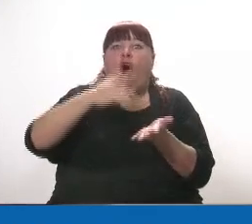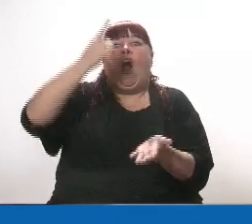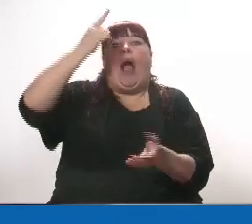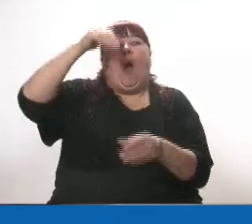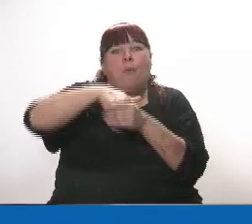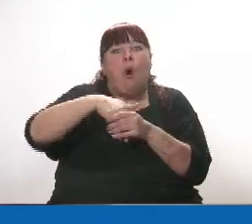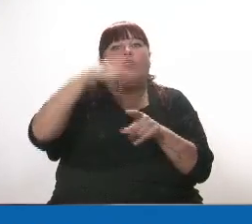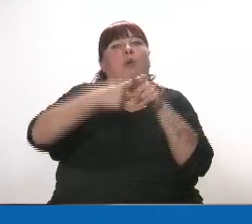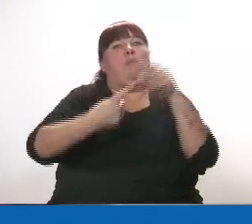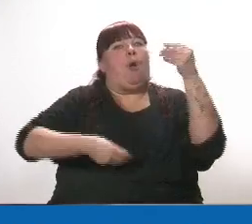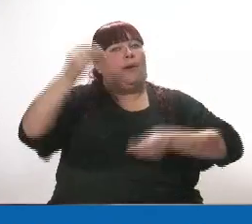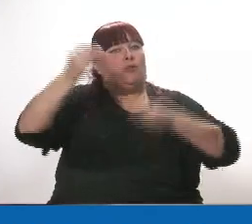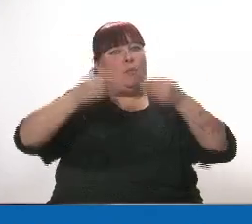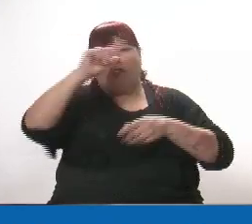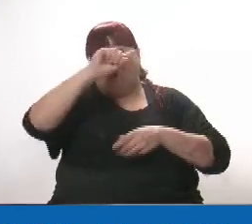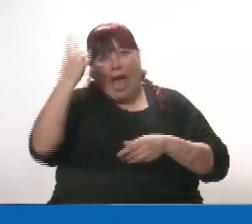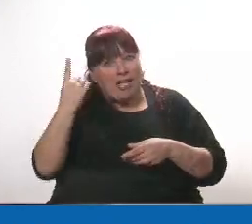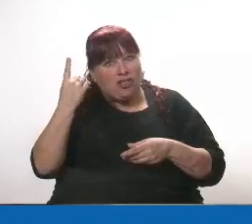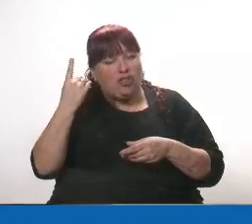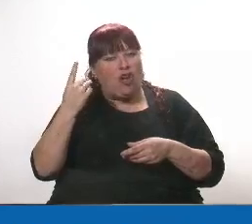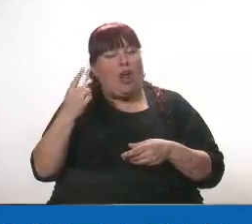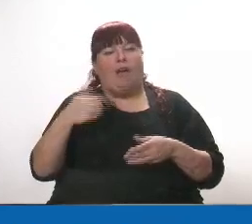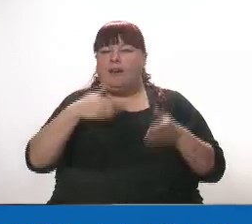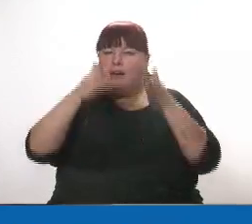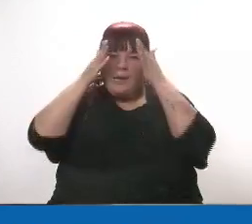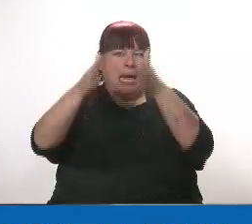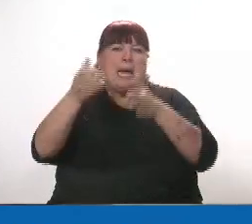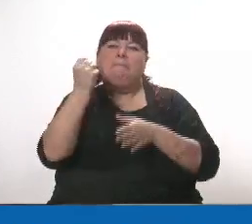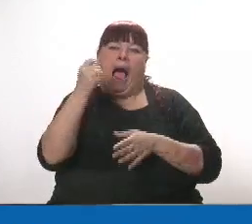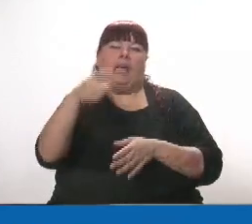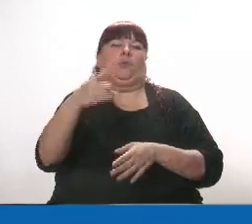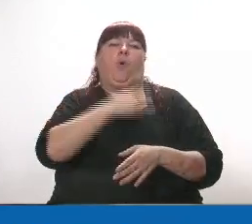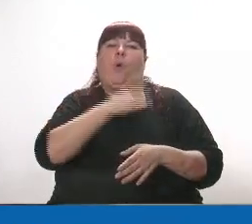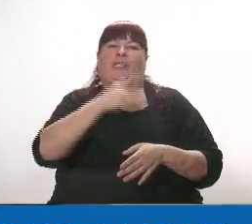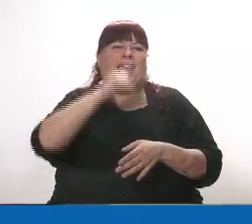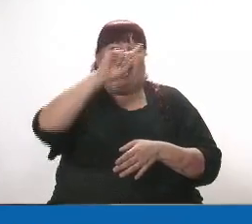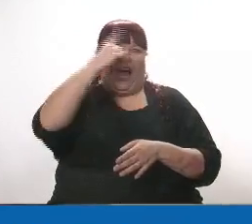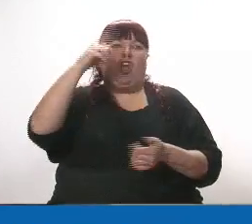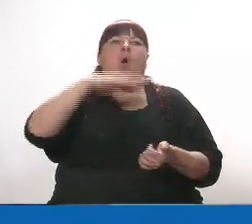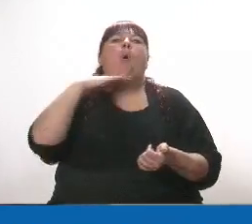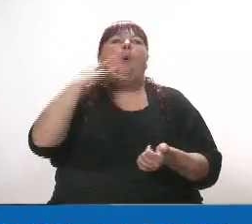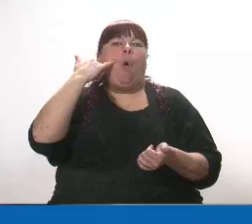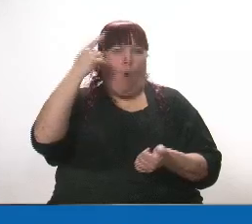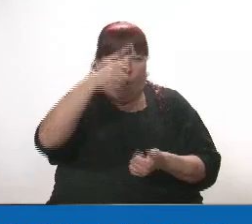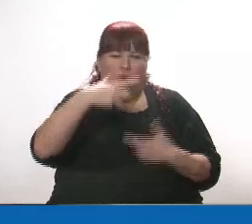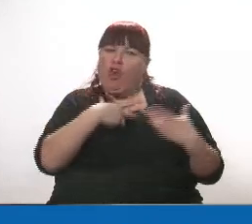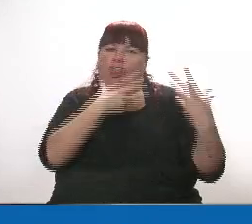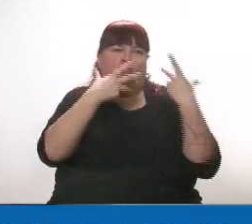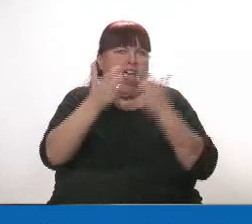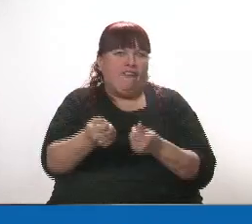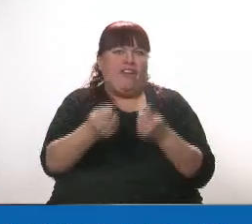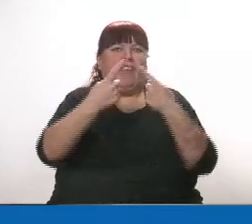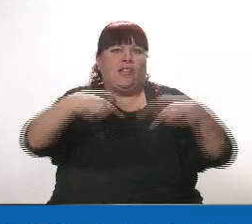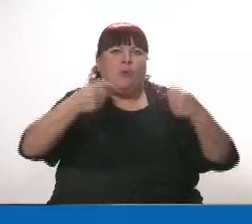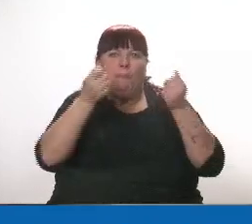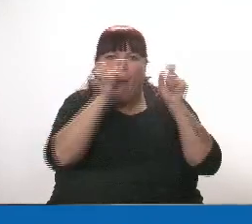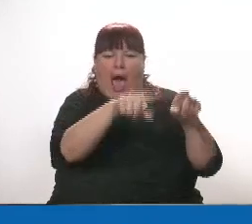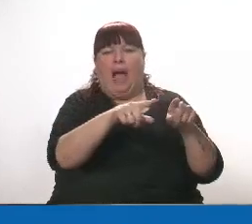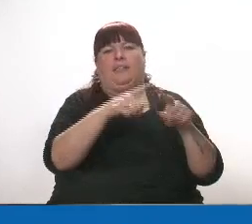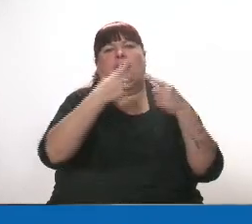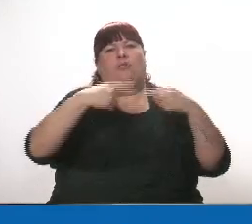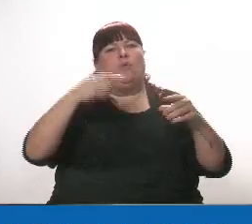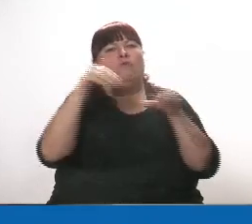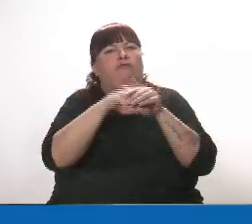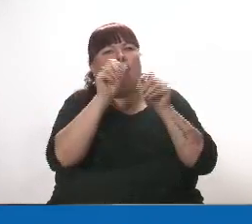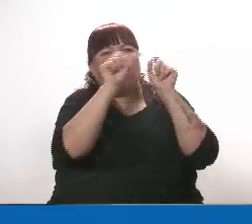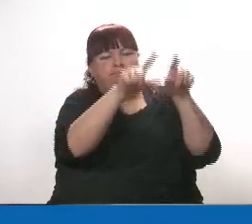sobre presupuestos nacionales El ojo puesto en la Universidad Nacional de Jujuy defendiendo sus recursos y defendiendo sus